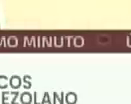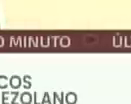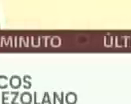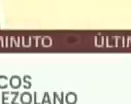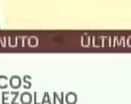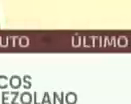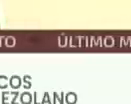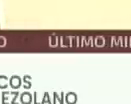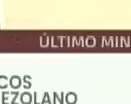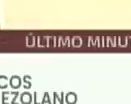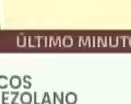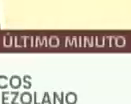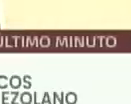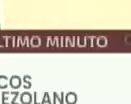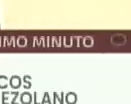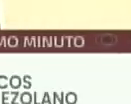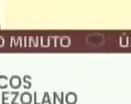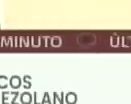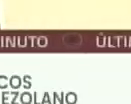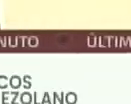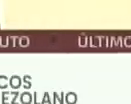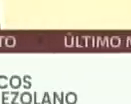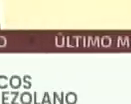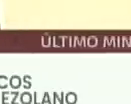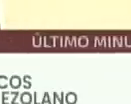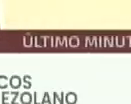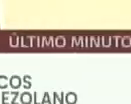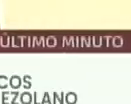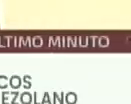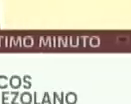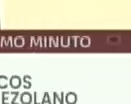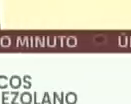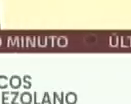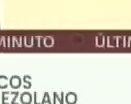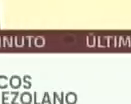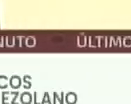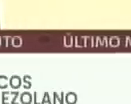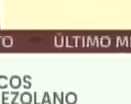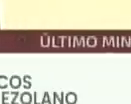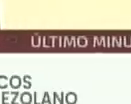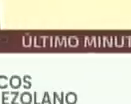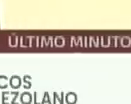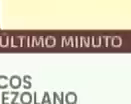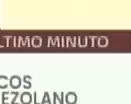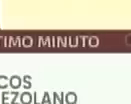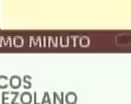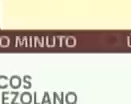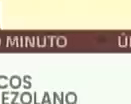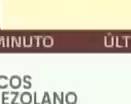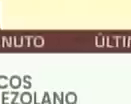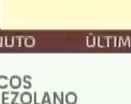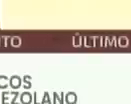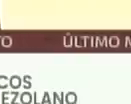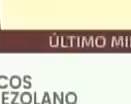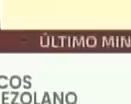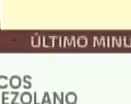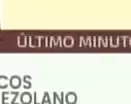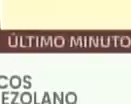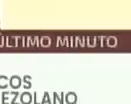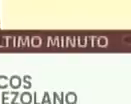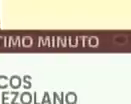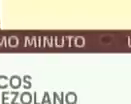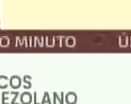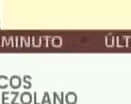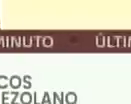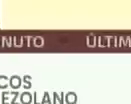Granger se dedicó a agredir por todas las vías a nuestro país, a la memoria histórica